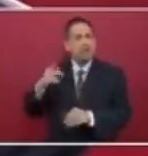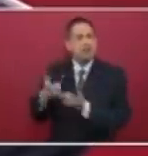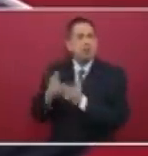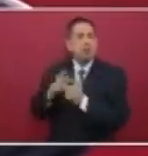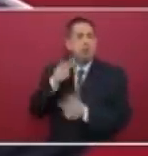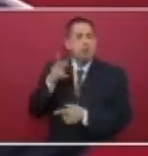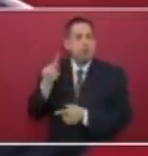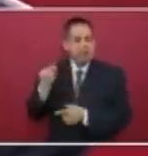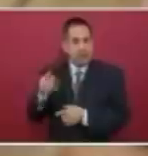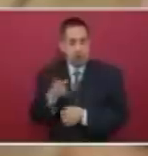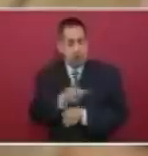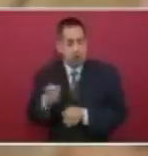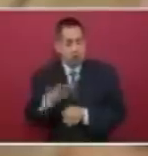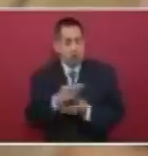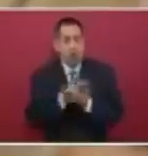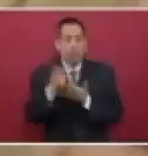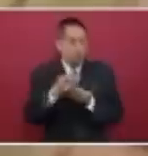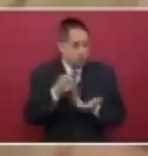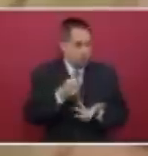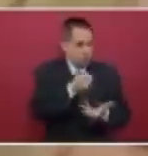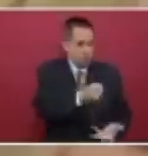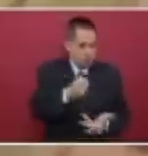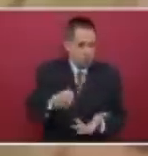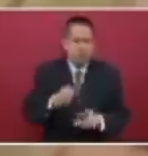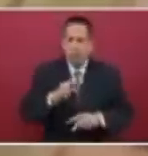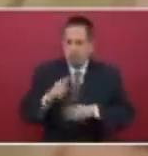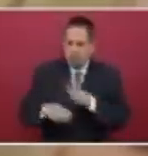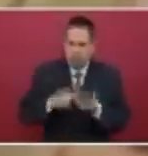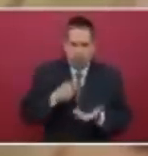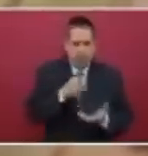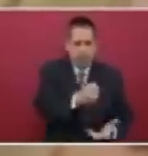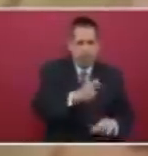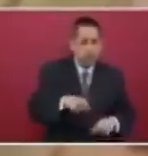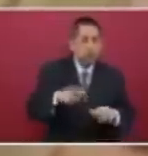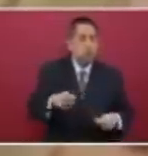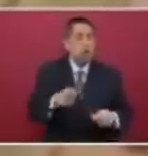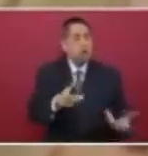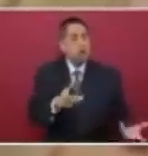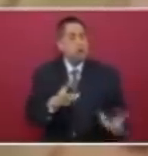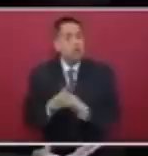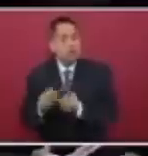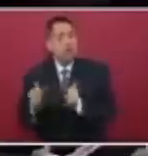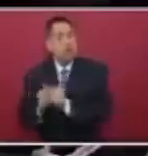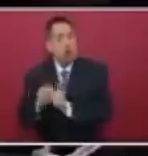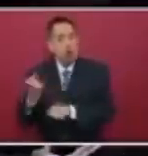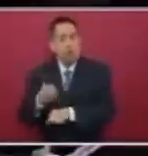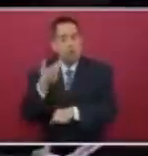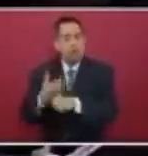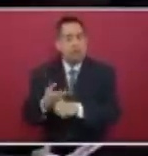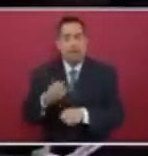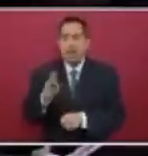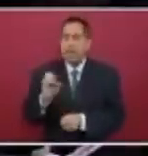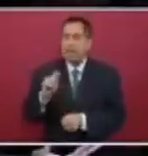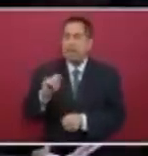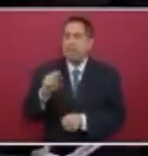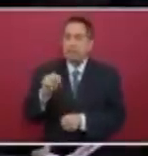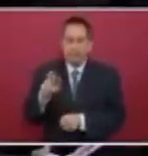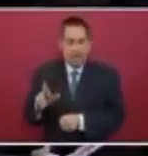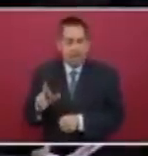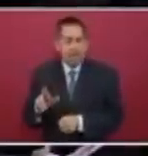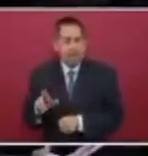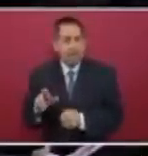programas tendrán recursos garantizados en el presupuesto y pasarán a formar parte de las secretarías de bienestar y de